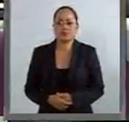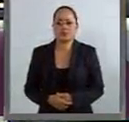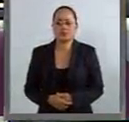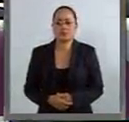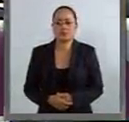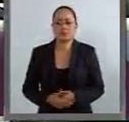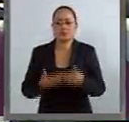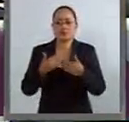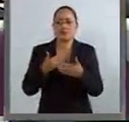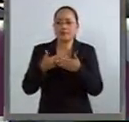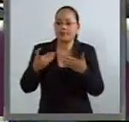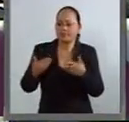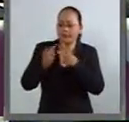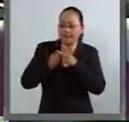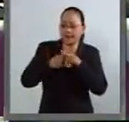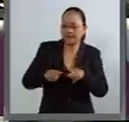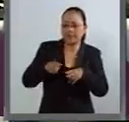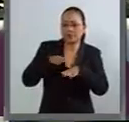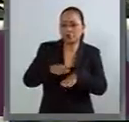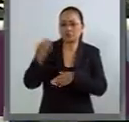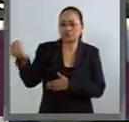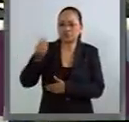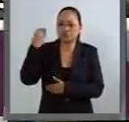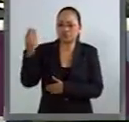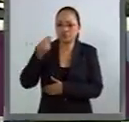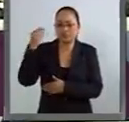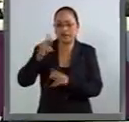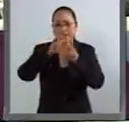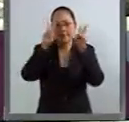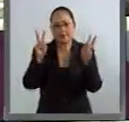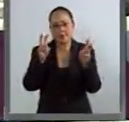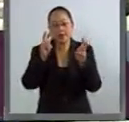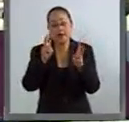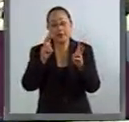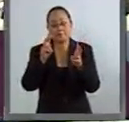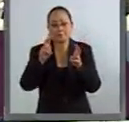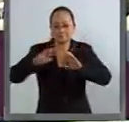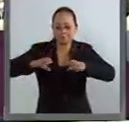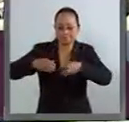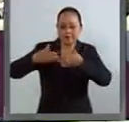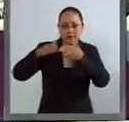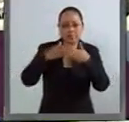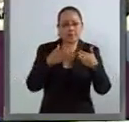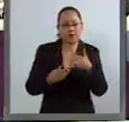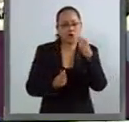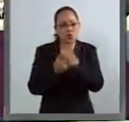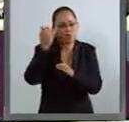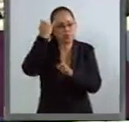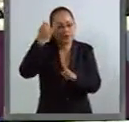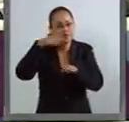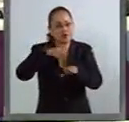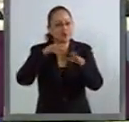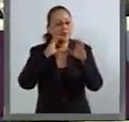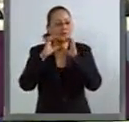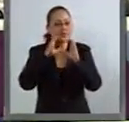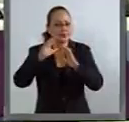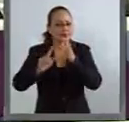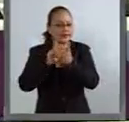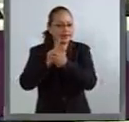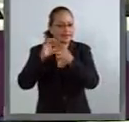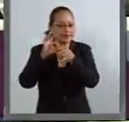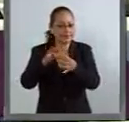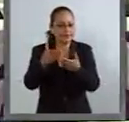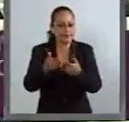Bien, vamos a dar inicio al conversatorio Parlamentos Abiertos, nuevas tendencias en la comunicación